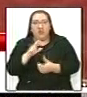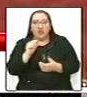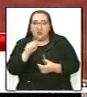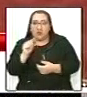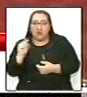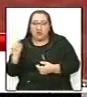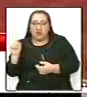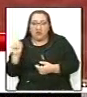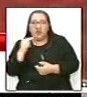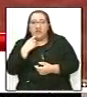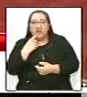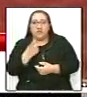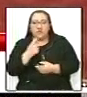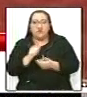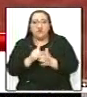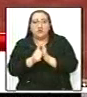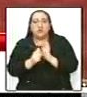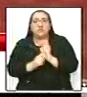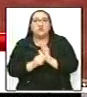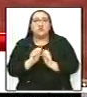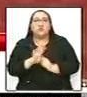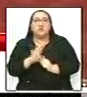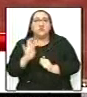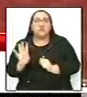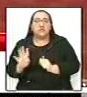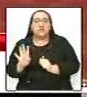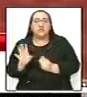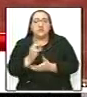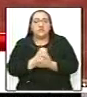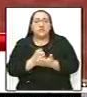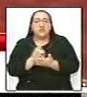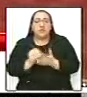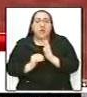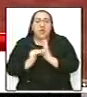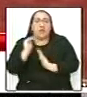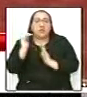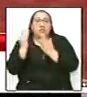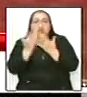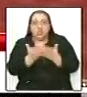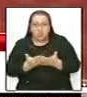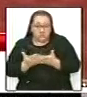3 puntos suspensivos. Dice artículo 44, Centro de Altos Estudios.